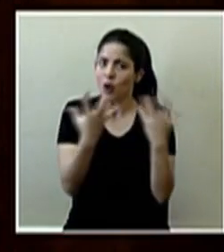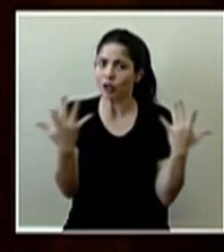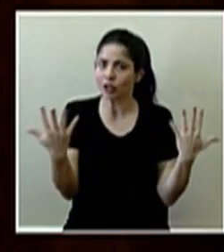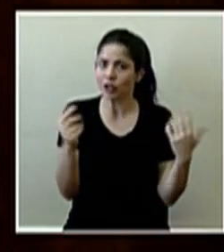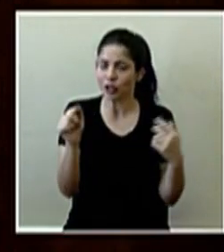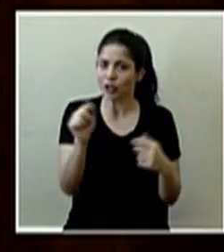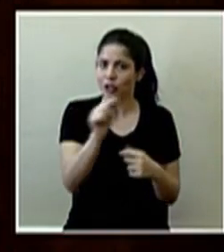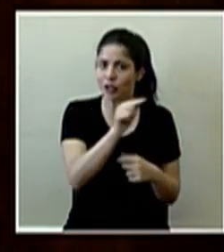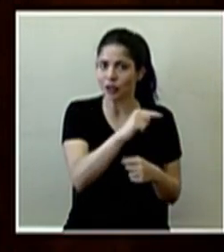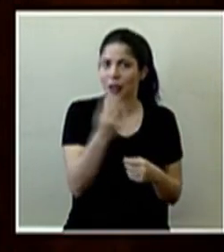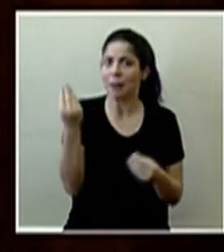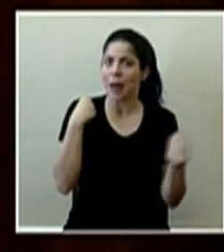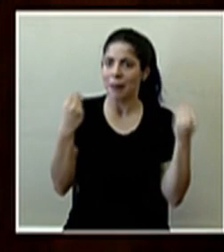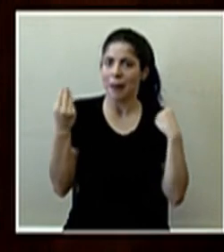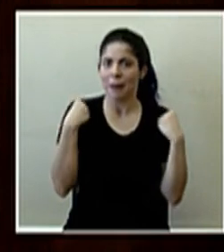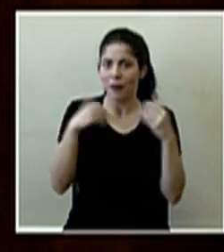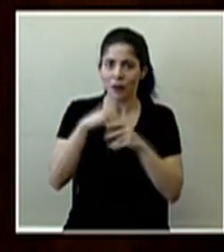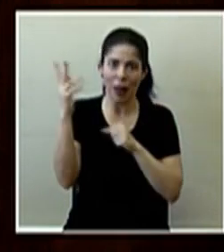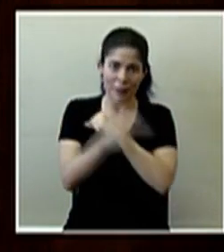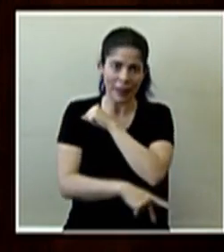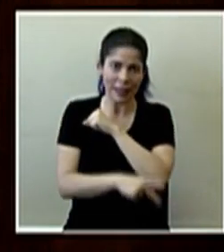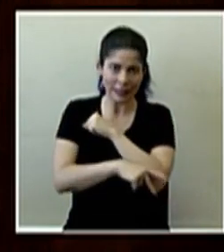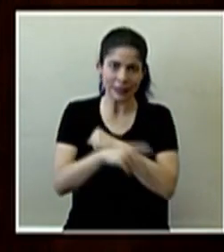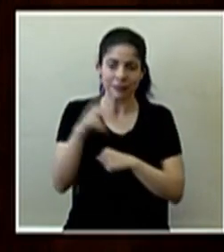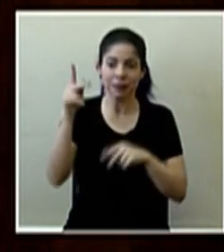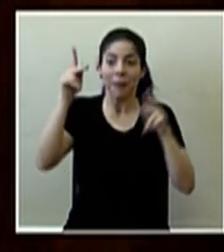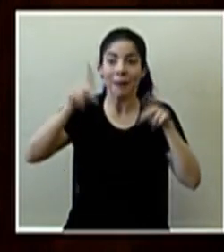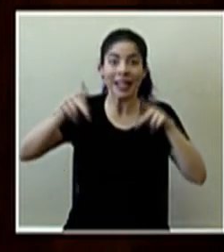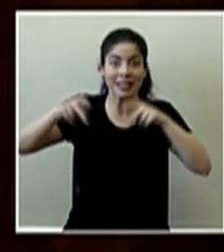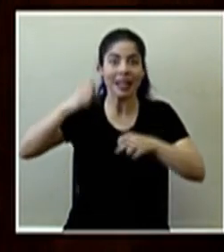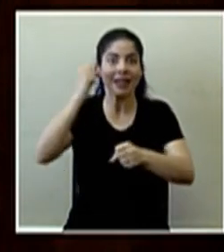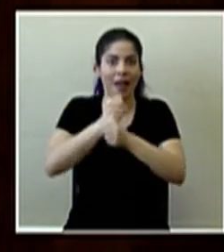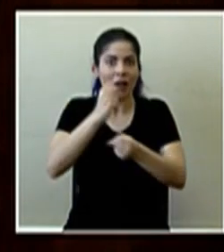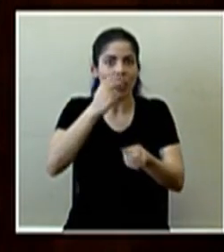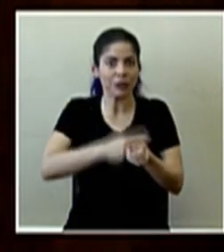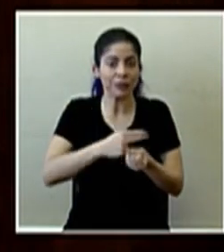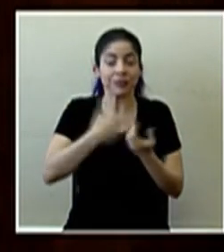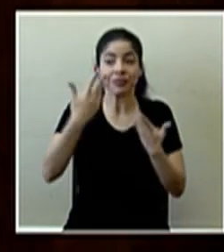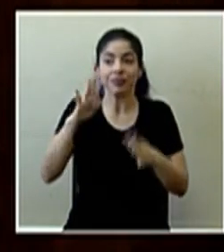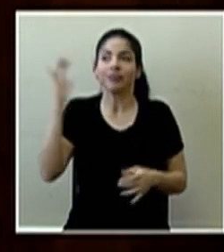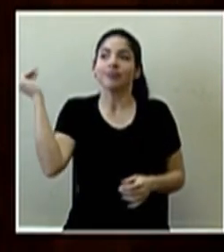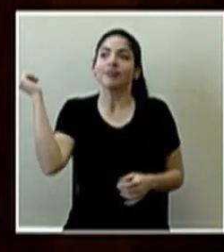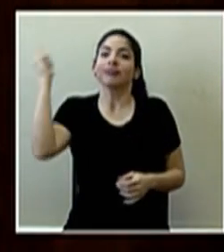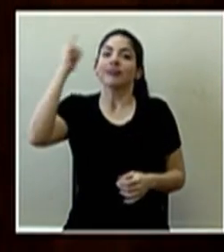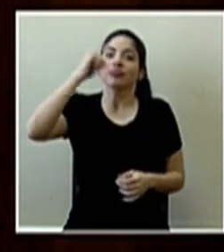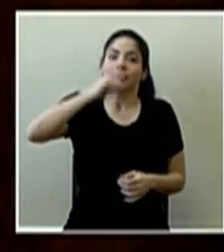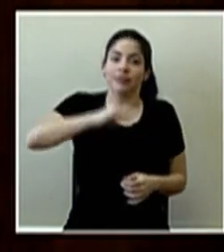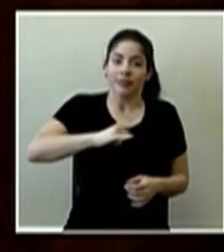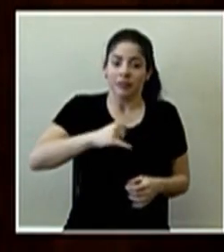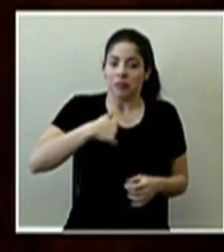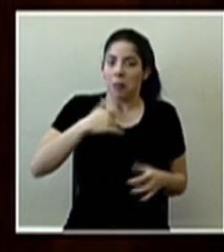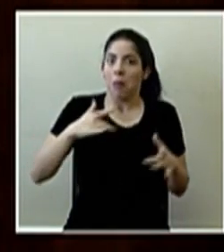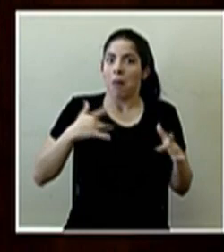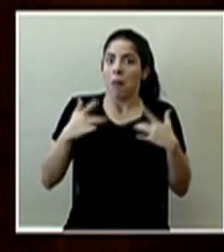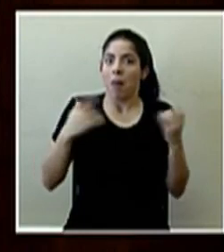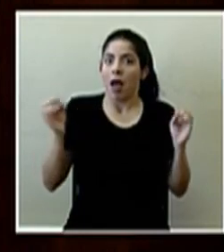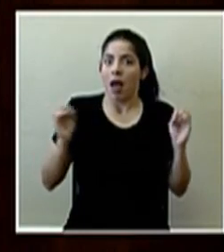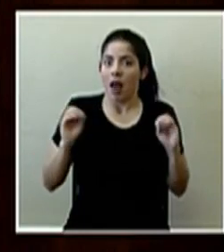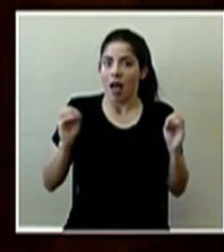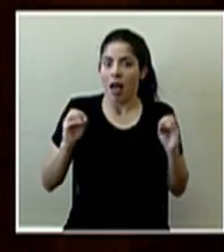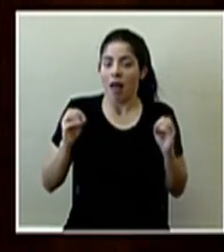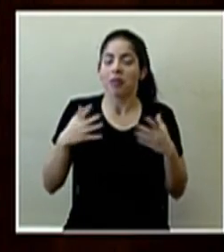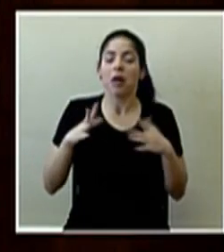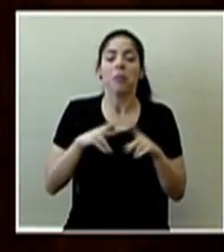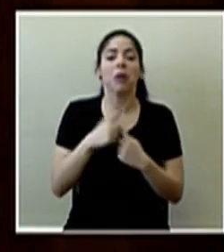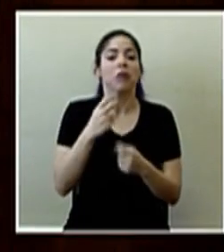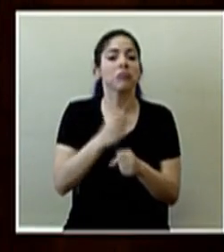múltiples casos de contagios en el exterior de personal de la salud que luego regresó al país sin síntomas, comenzaron